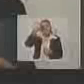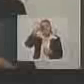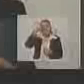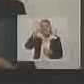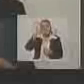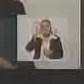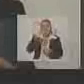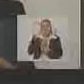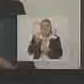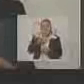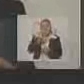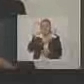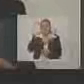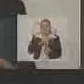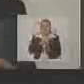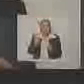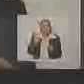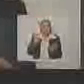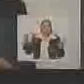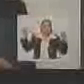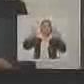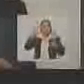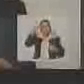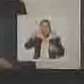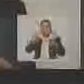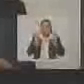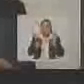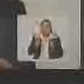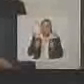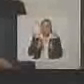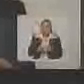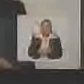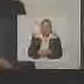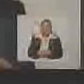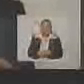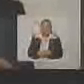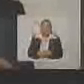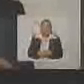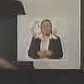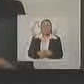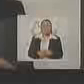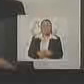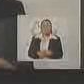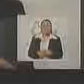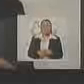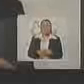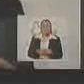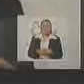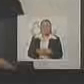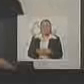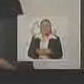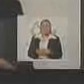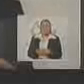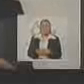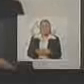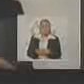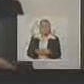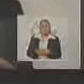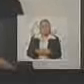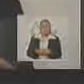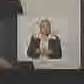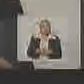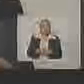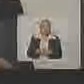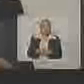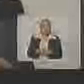lugar para que debatamos. Hay grandes comunicadores que viven en nuestra delegación. Mario Campos, Gabriela Barquetín, Daniel Moreno,